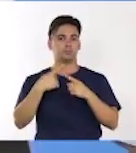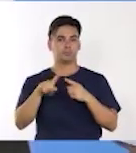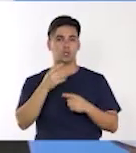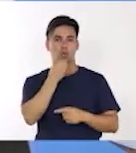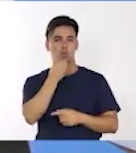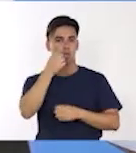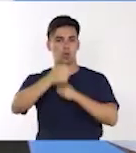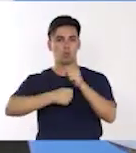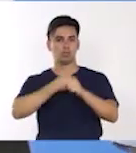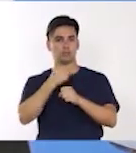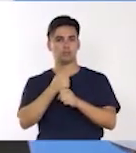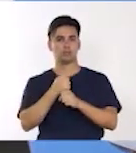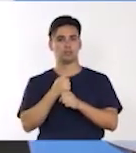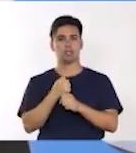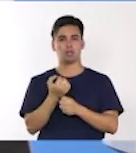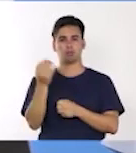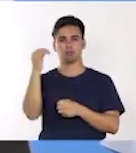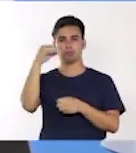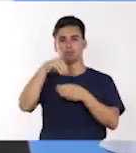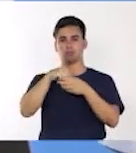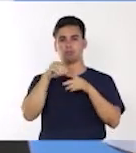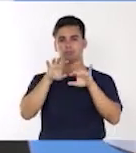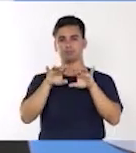Igualmente está el sitio de la Mesa Redonda,